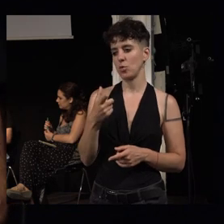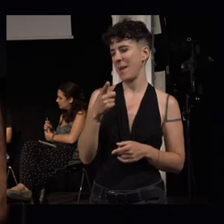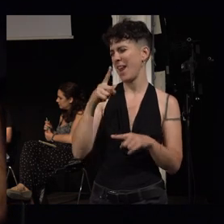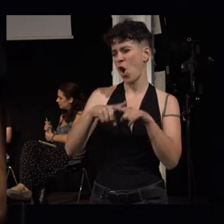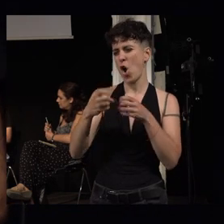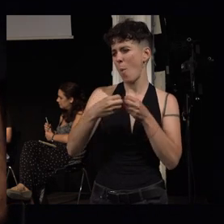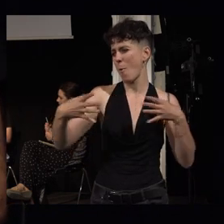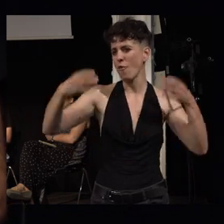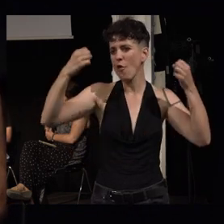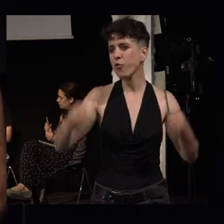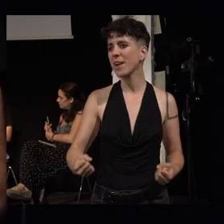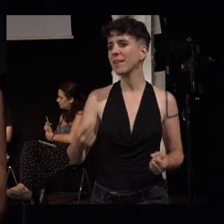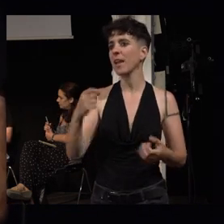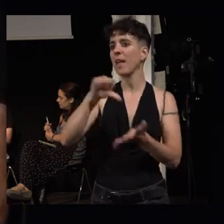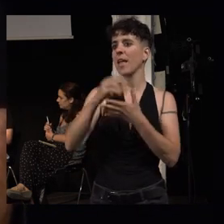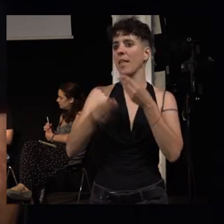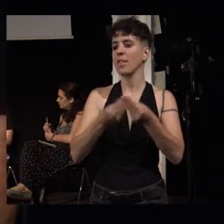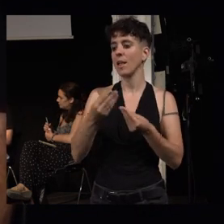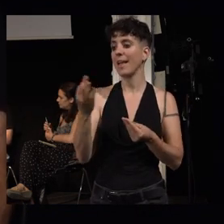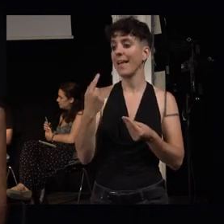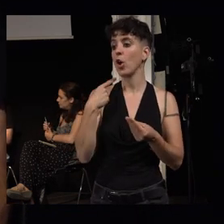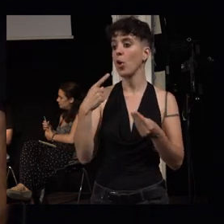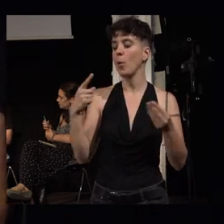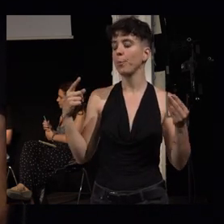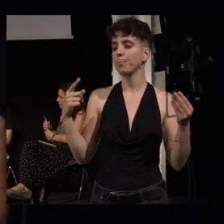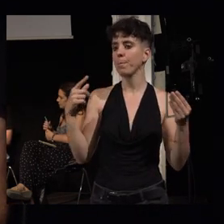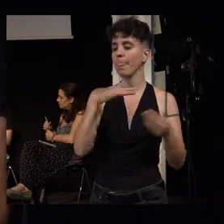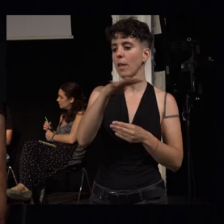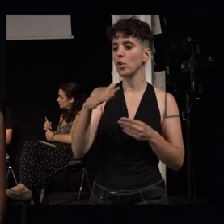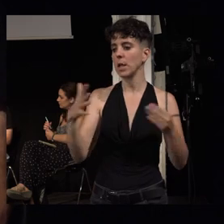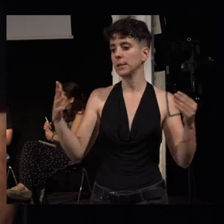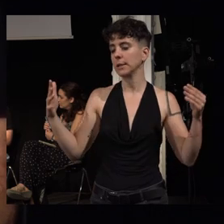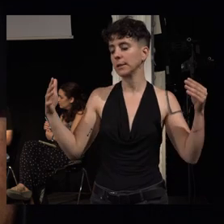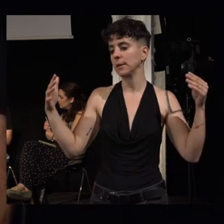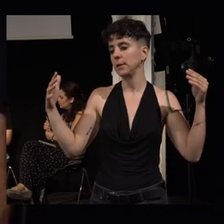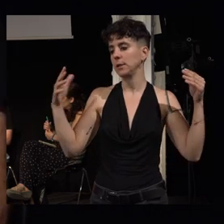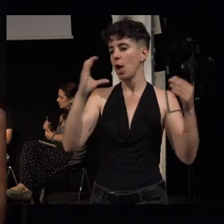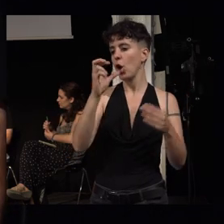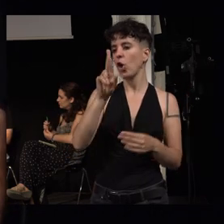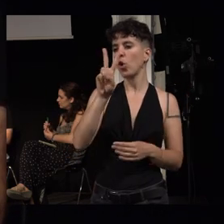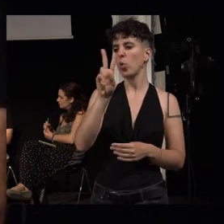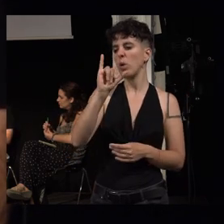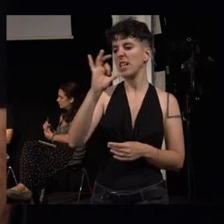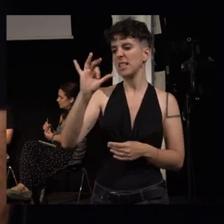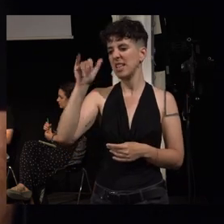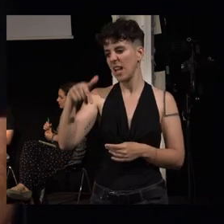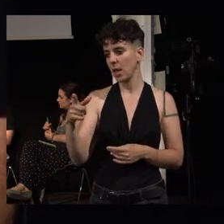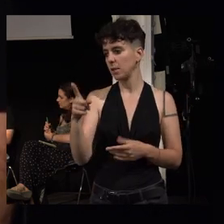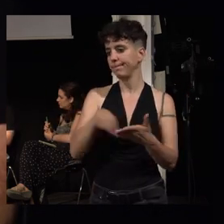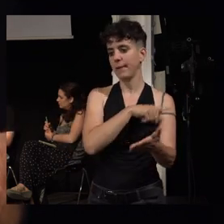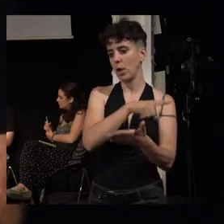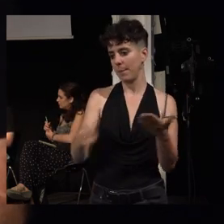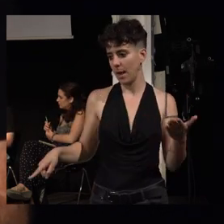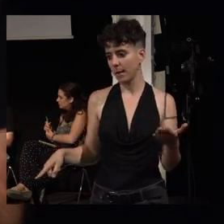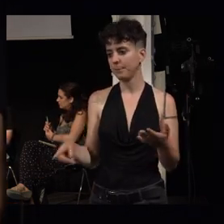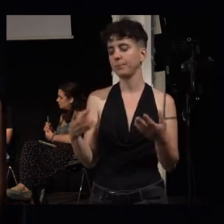otras cosas que hizo en la ciudad fue eliminar el cruising, ¿no? Y para eliminar el cruising había un parque en el centro donde había un mogollón